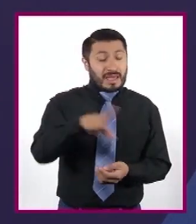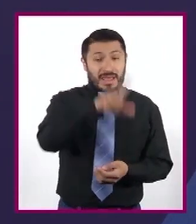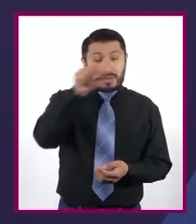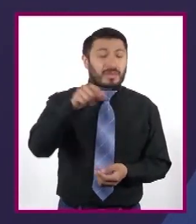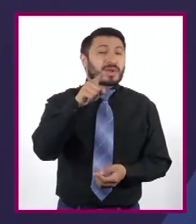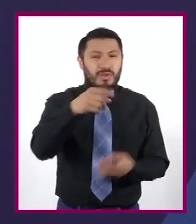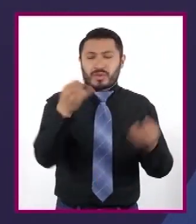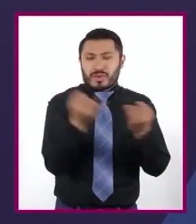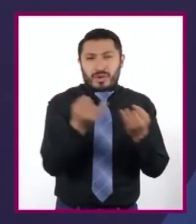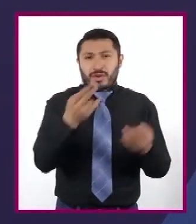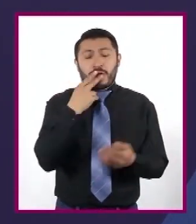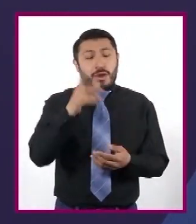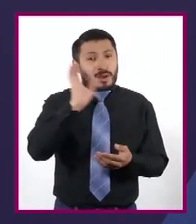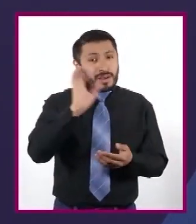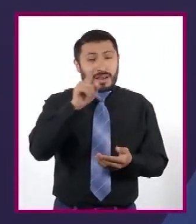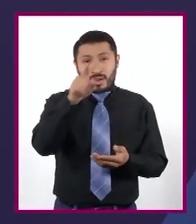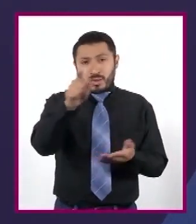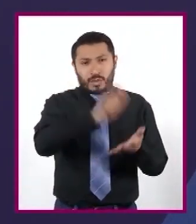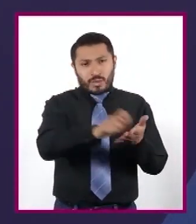escriban algún texto propio.